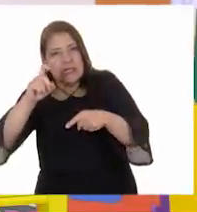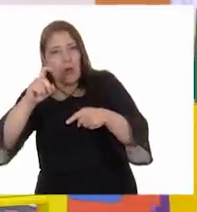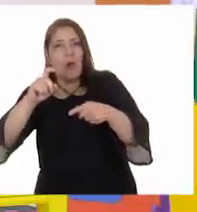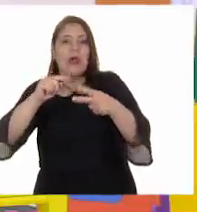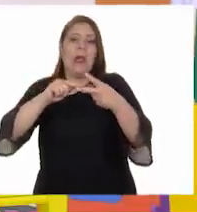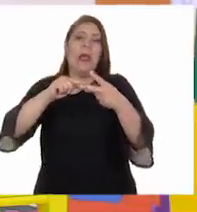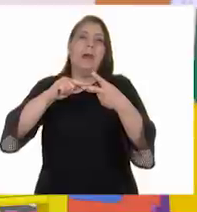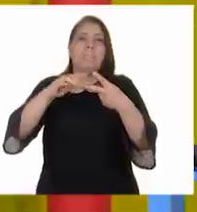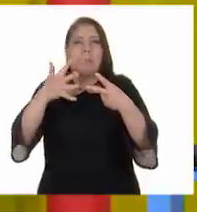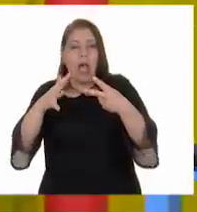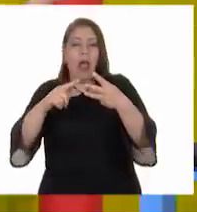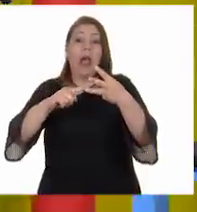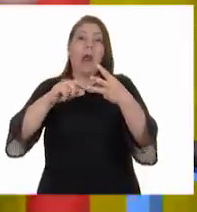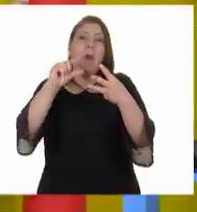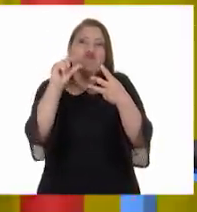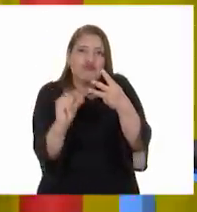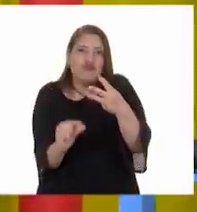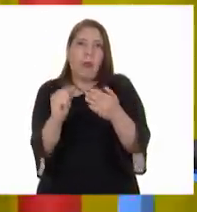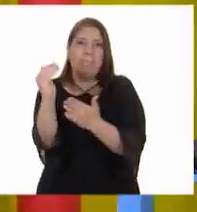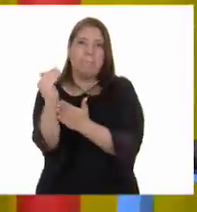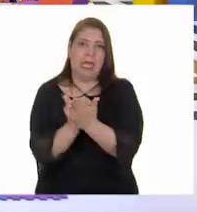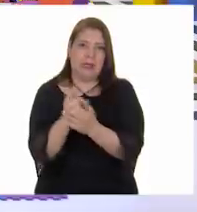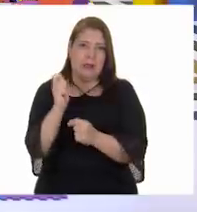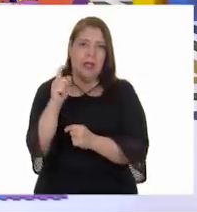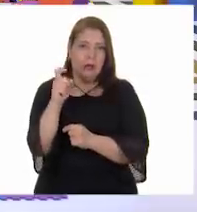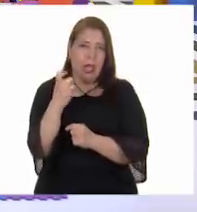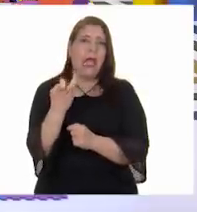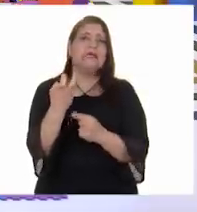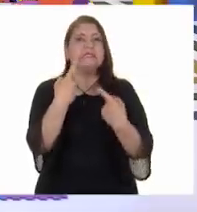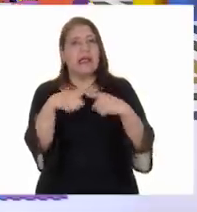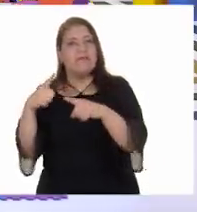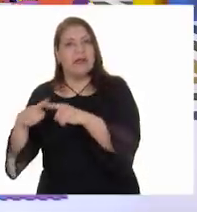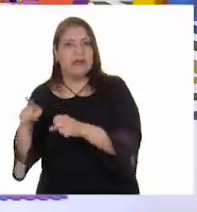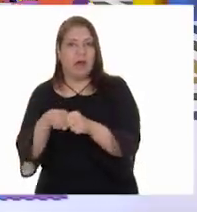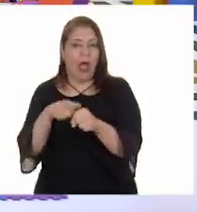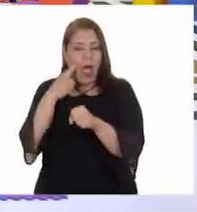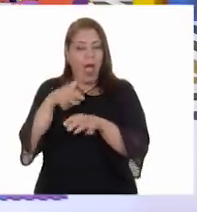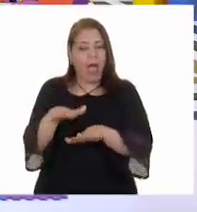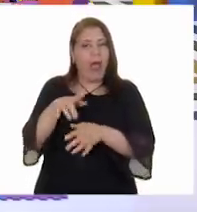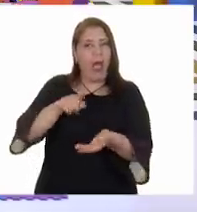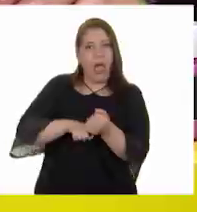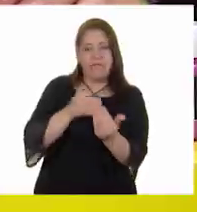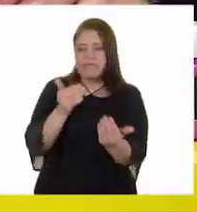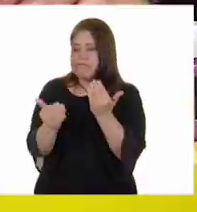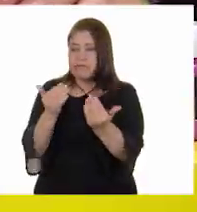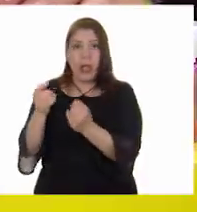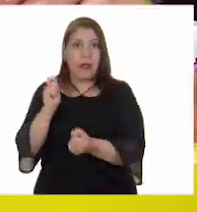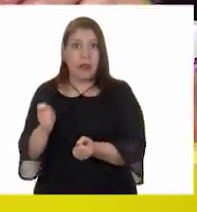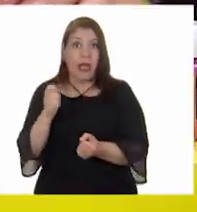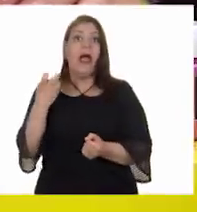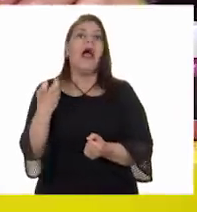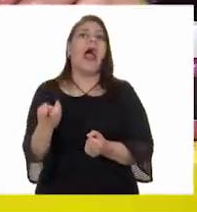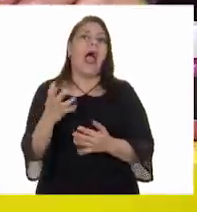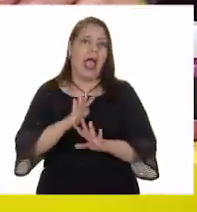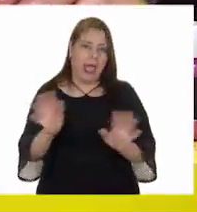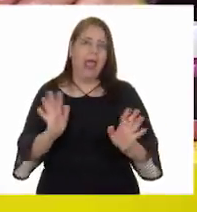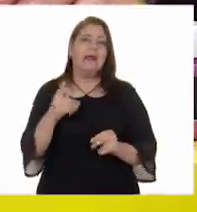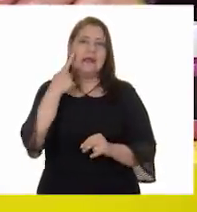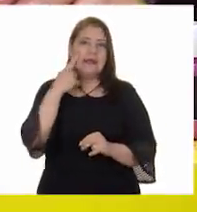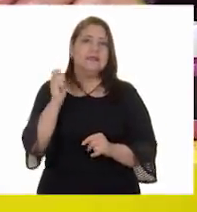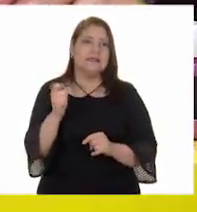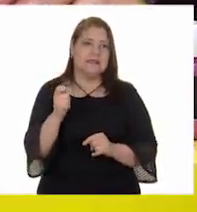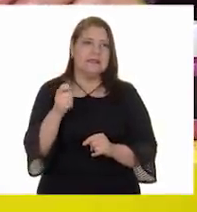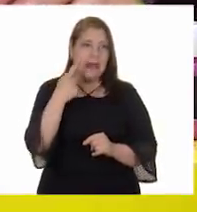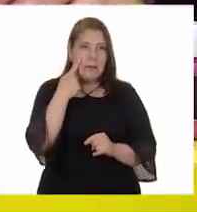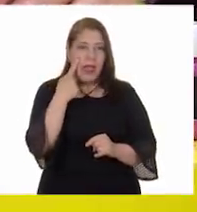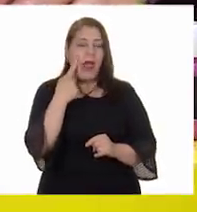voy a tener más transparencia. Y yo haciéndolo todo al revés en mi creo vida. Que lo hacemos al revés. Sí. Ahora hay que aprender a ver qué tono resultó de las mezclas que está haciendo